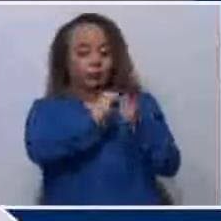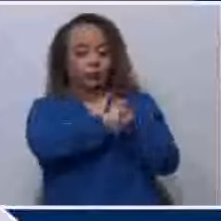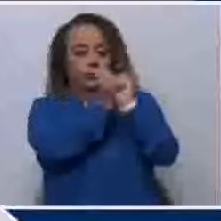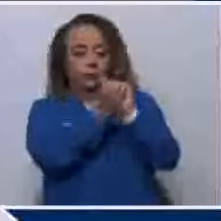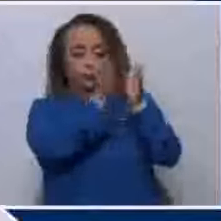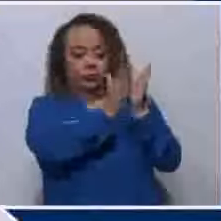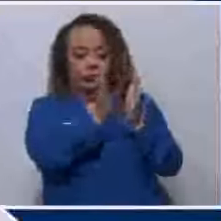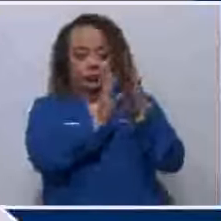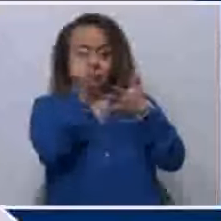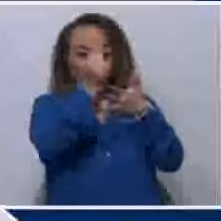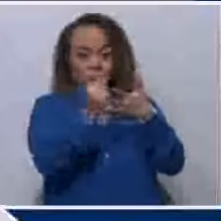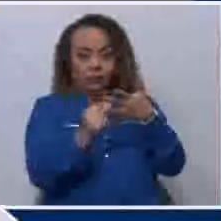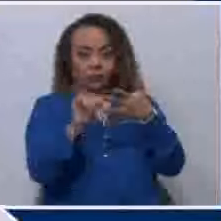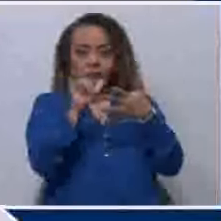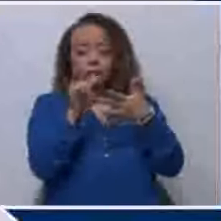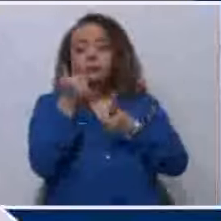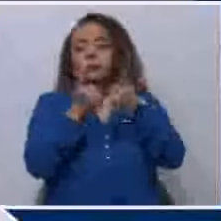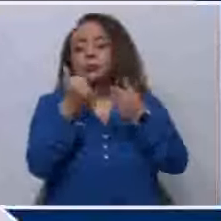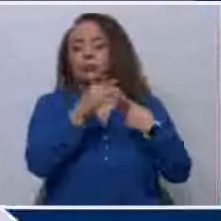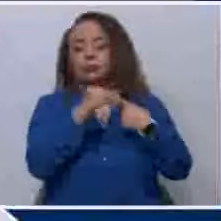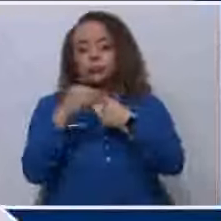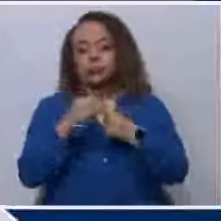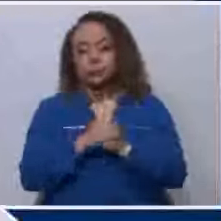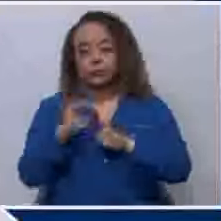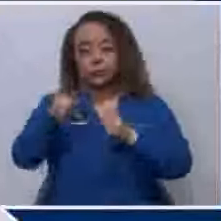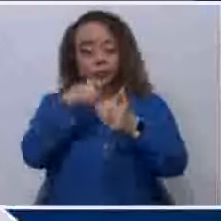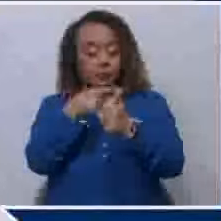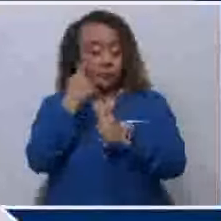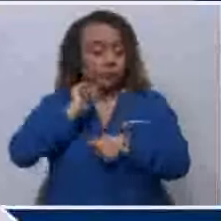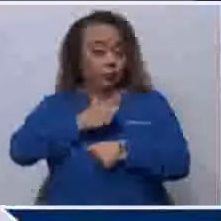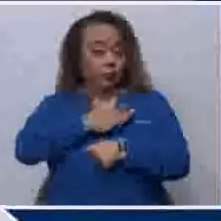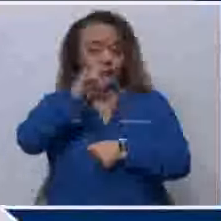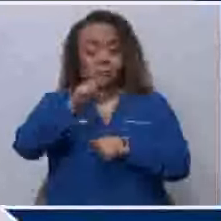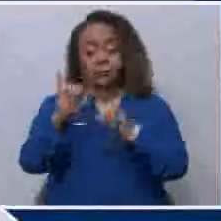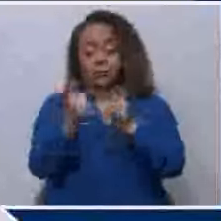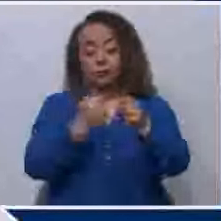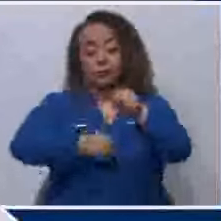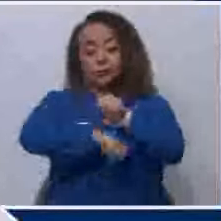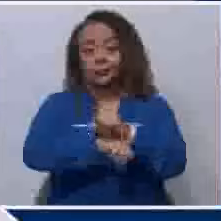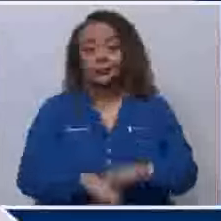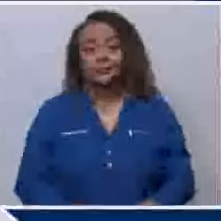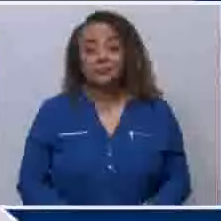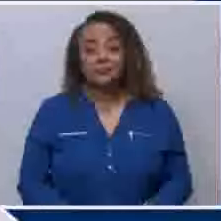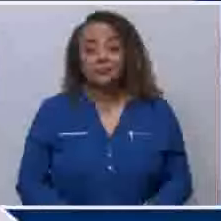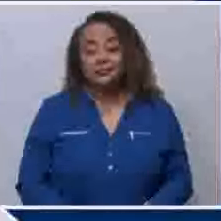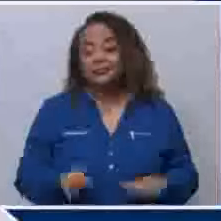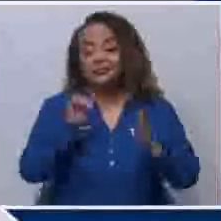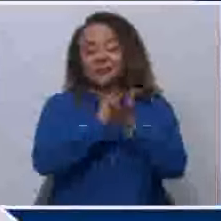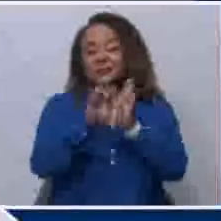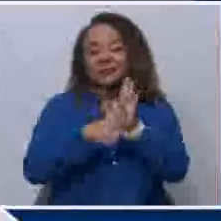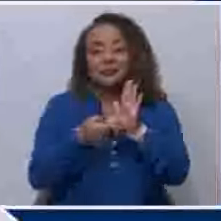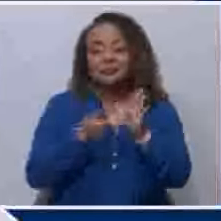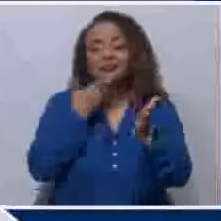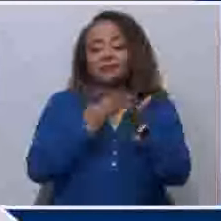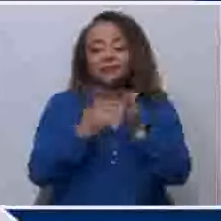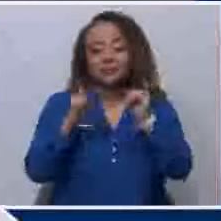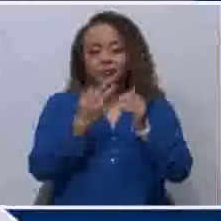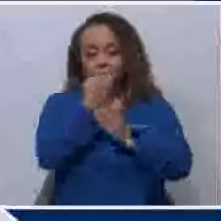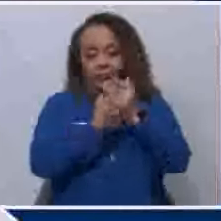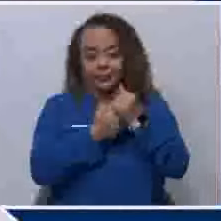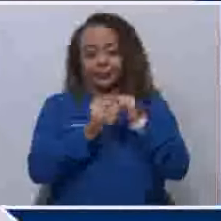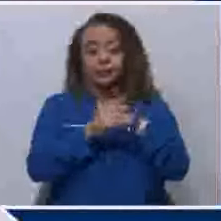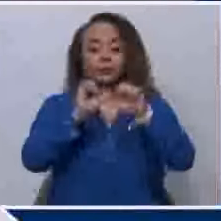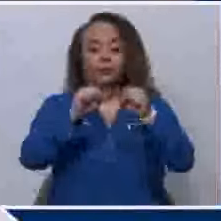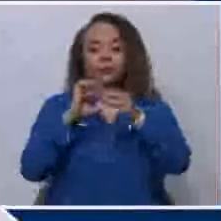orden de los factores como cuáles son prioritarios. Primero, para mí tiene que saber jugar al fútbol. ¿Y a qué voy con esto? Buen juego combinado, capacidad